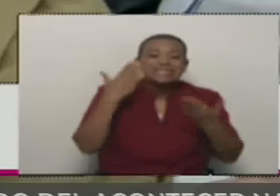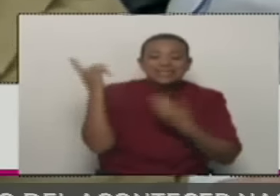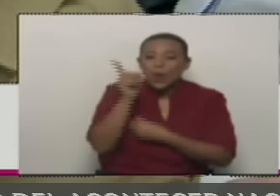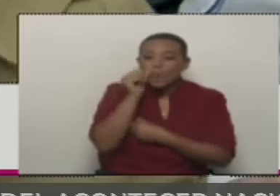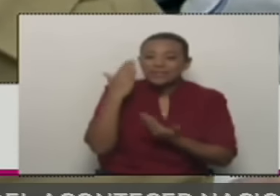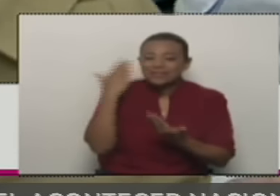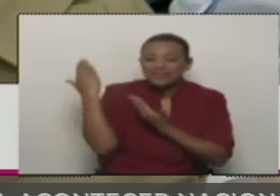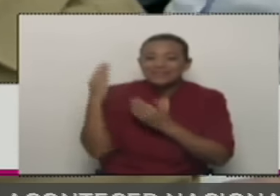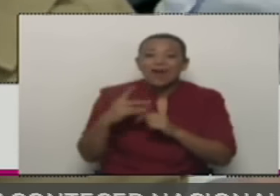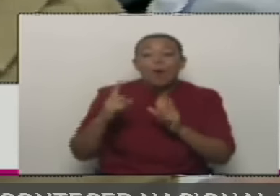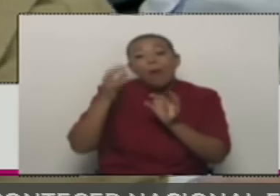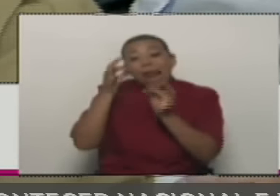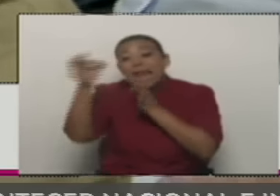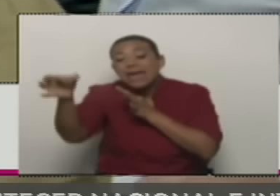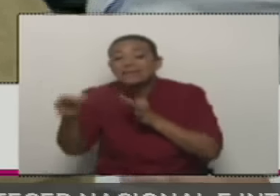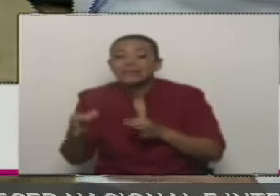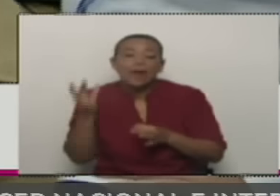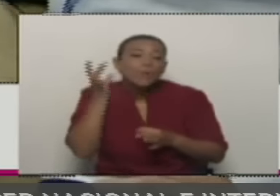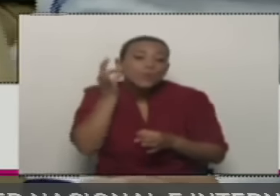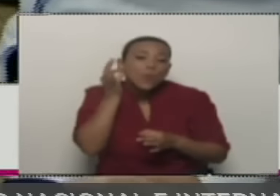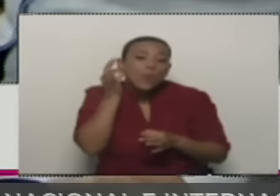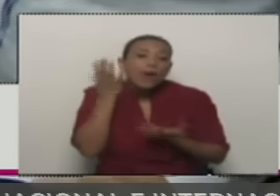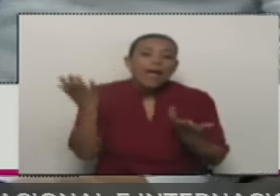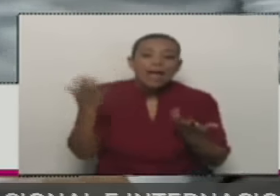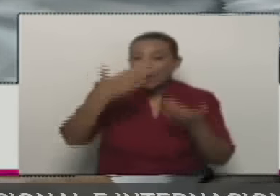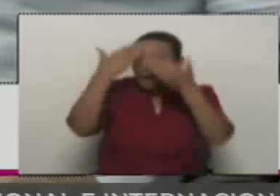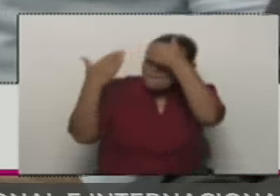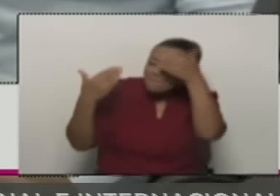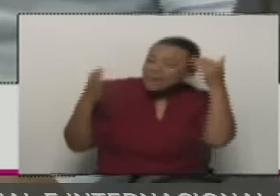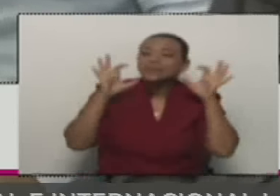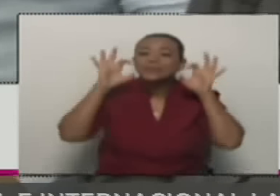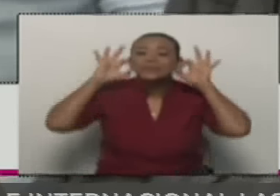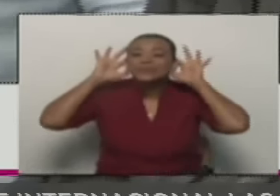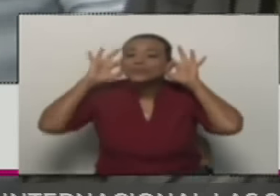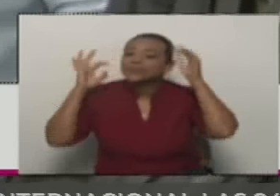por allá veo a doña Erika Faría con su peinado bien bonito.